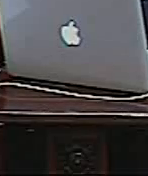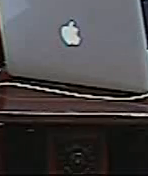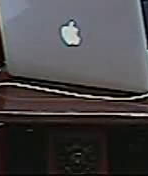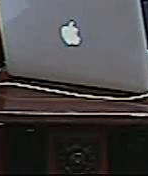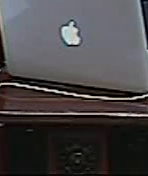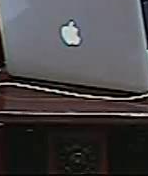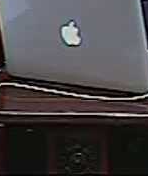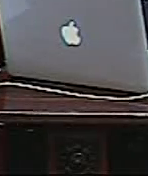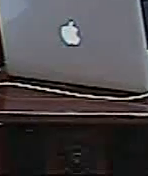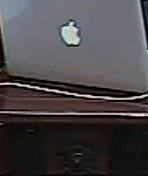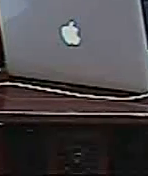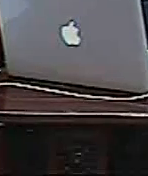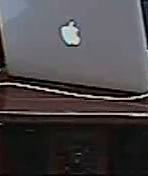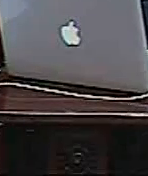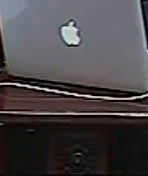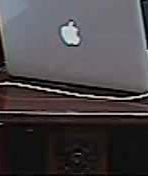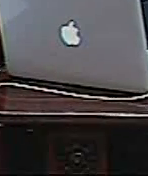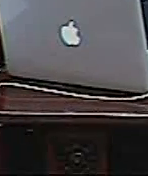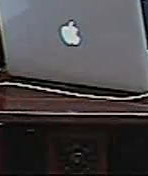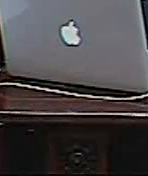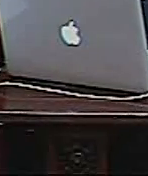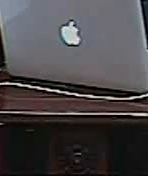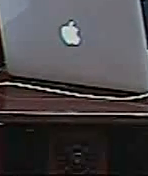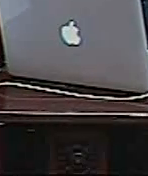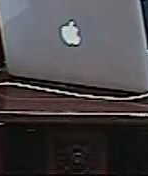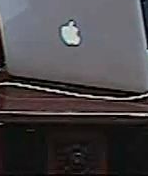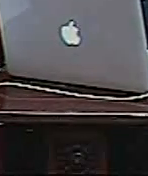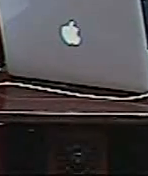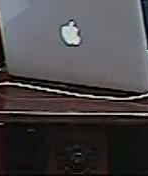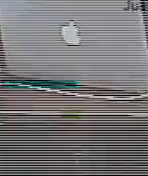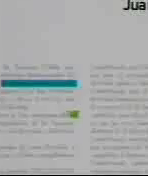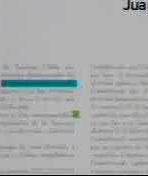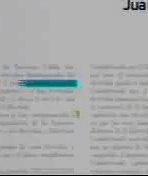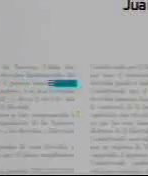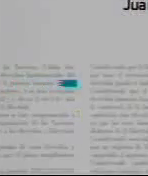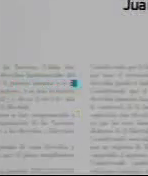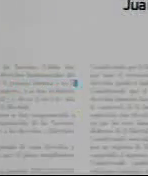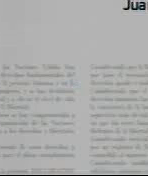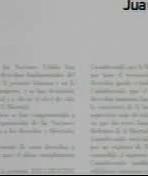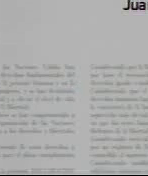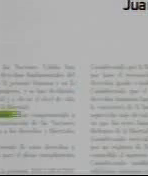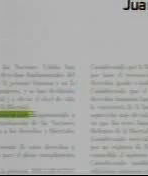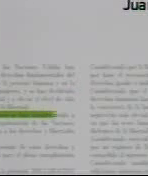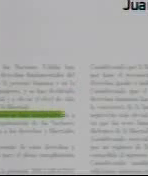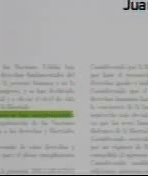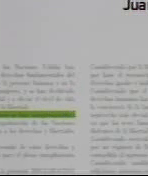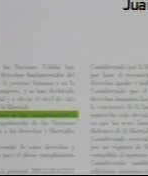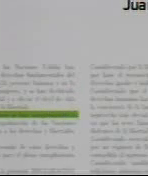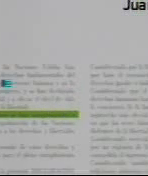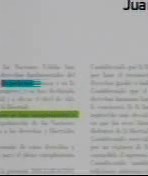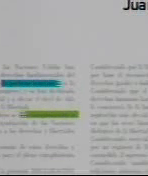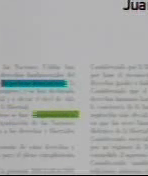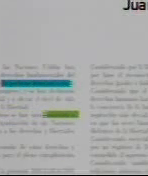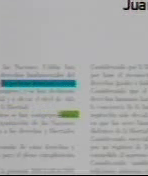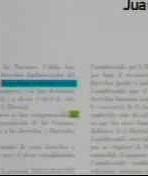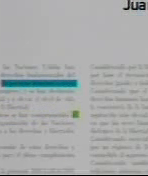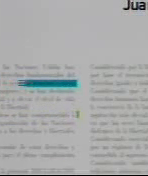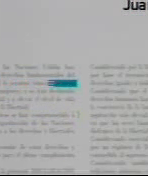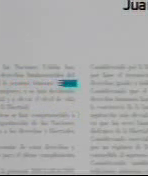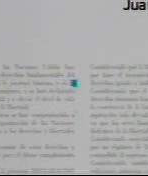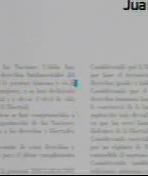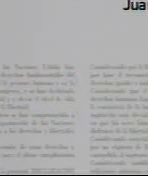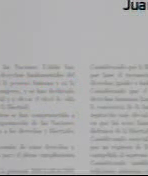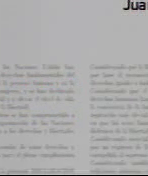nos comimos la pastilla de Olivera García. suena un poco... Bueno, estamos viendo en vivo el